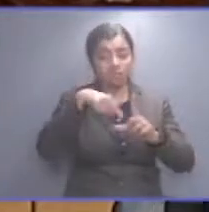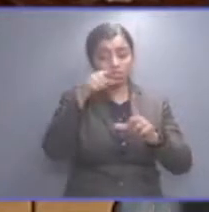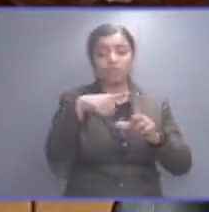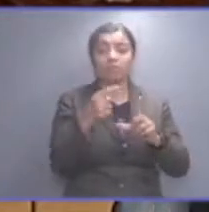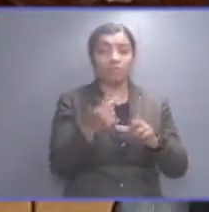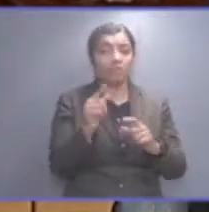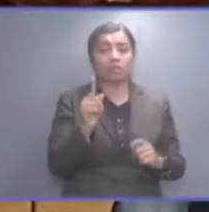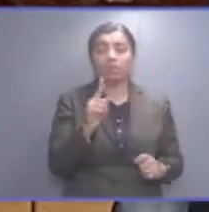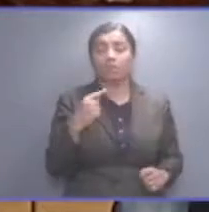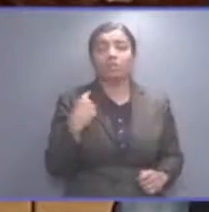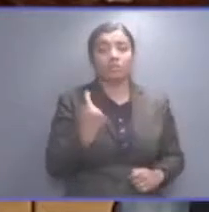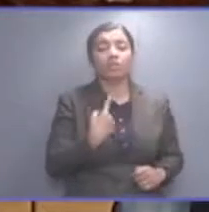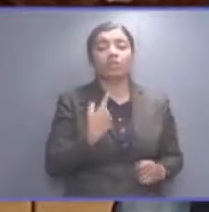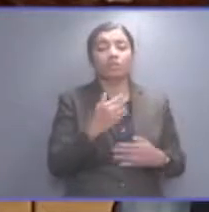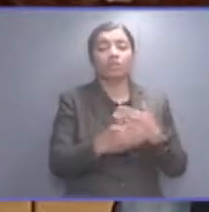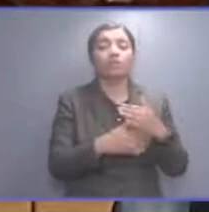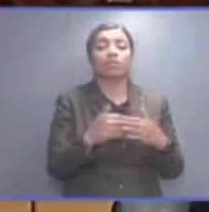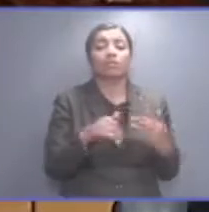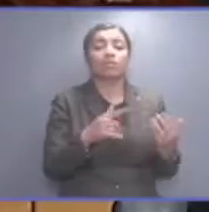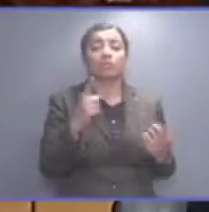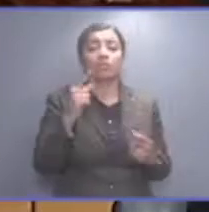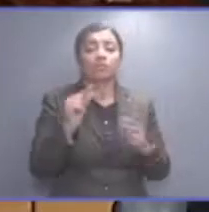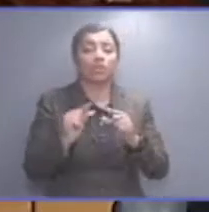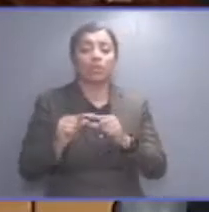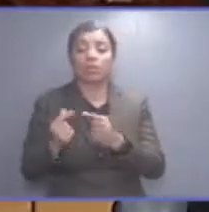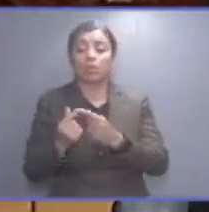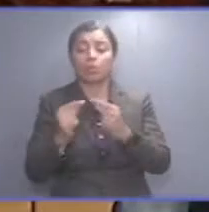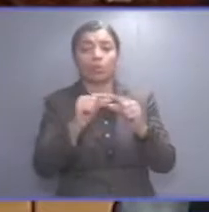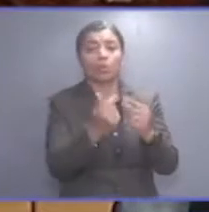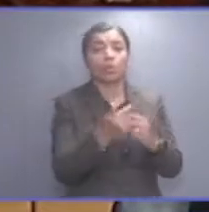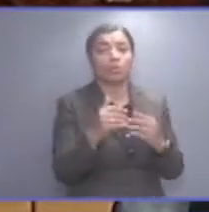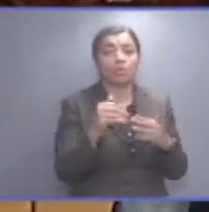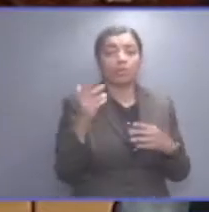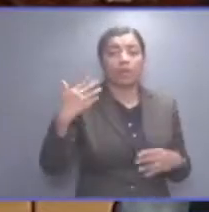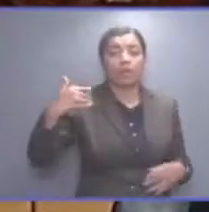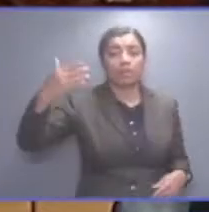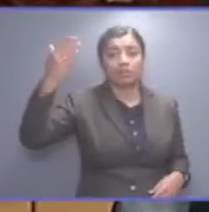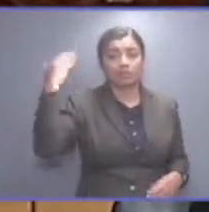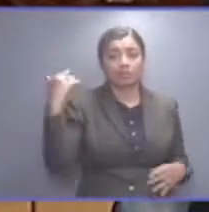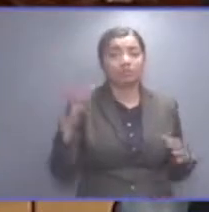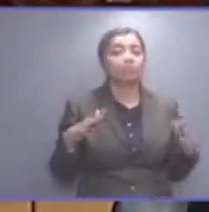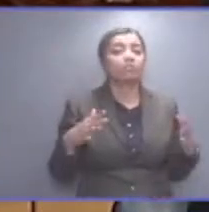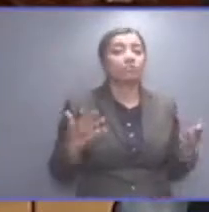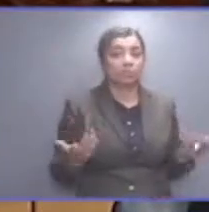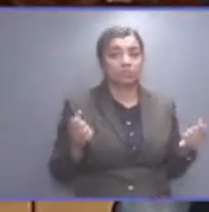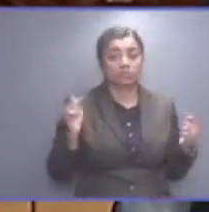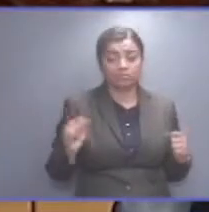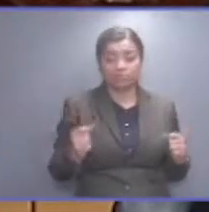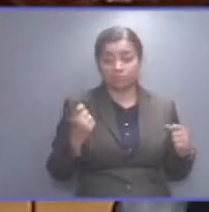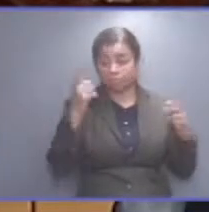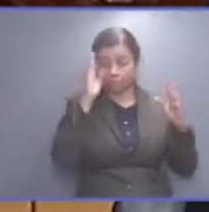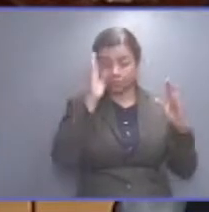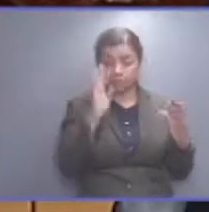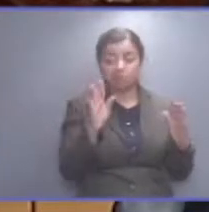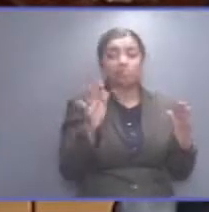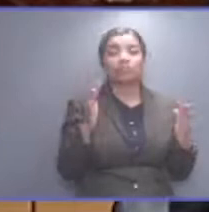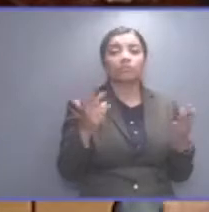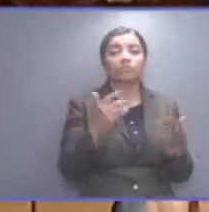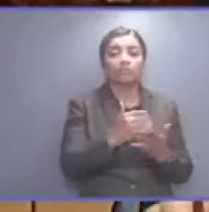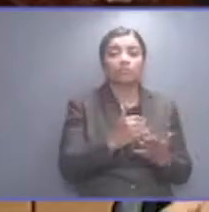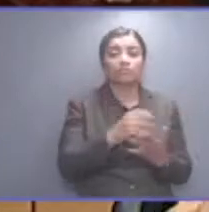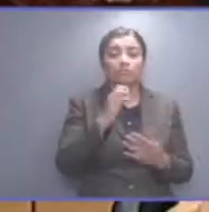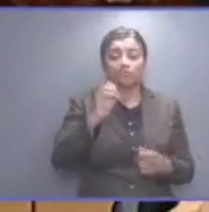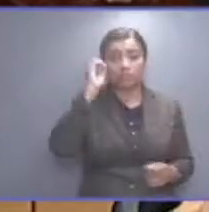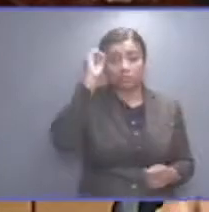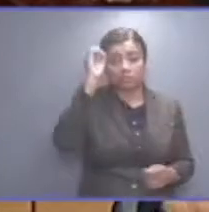no solamente sentándose con un grupo como se hacía en el pasado, sino que tomando en cuenta la